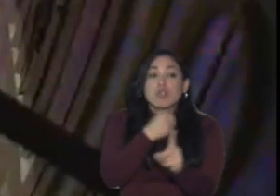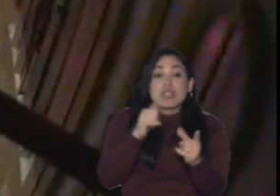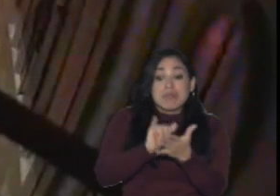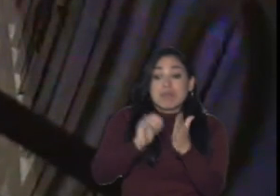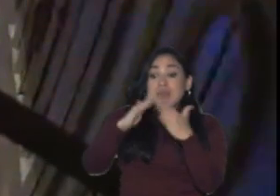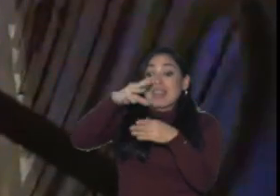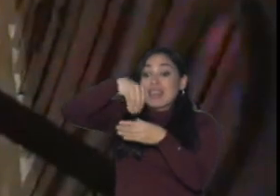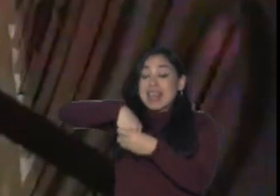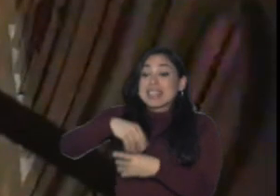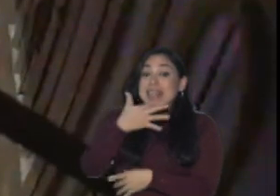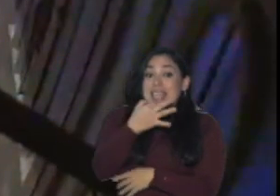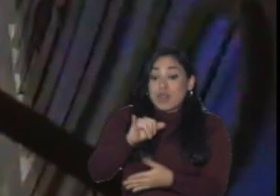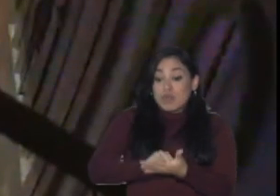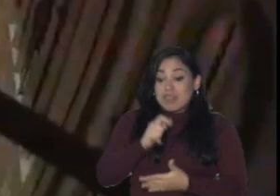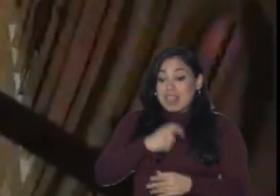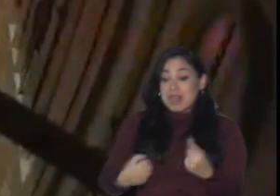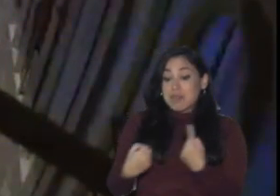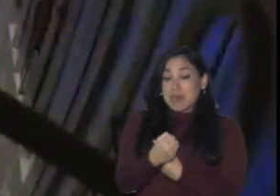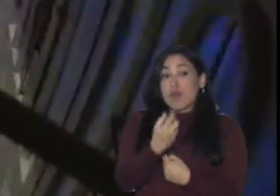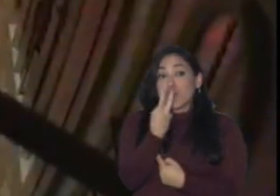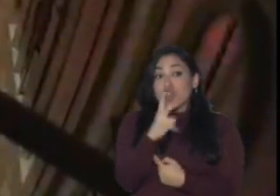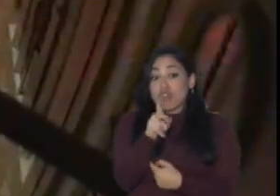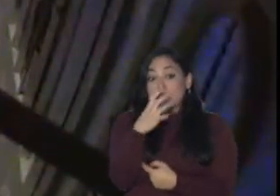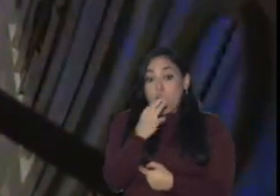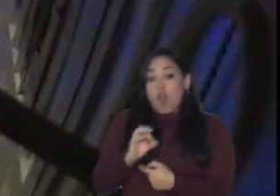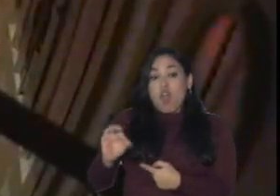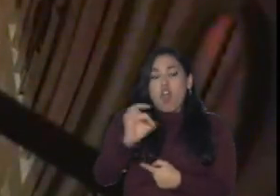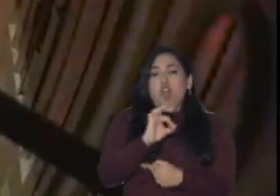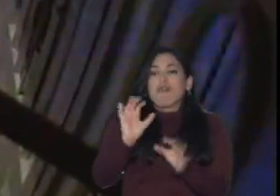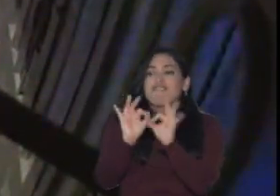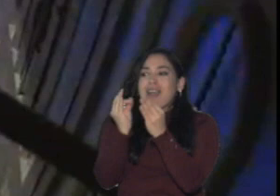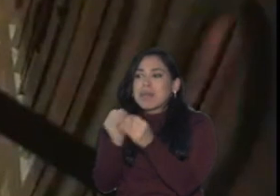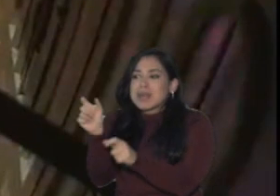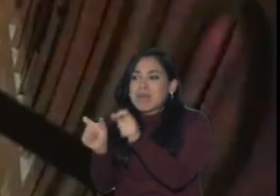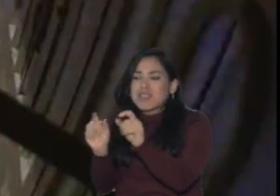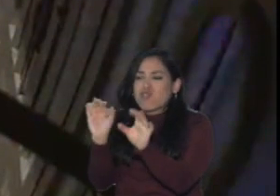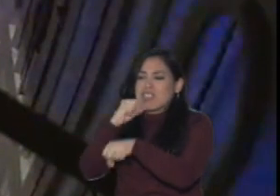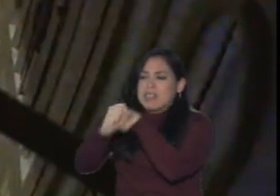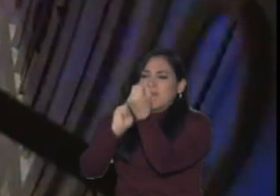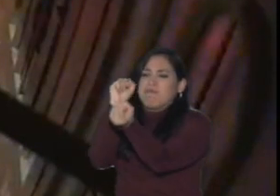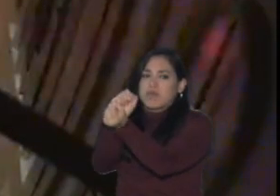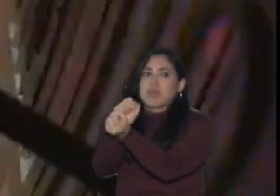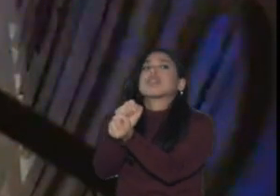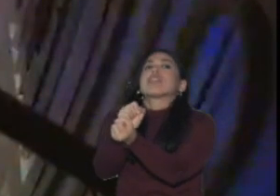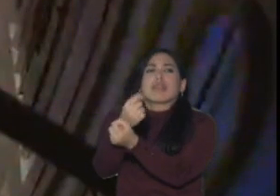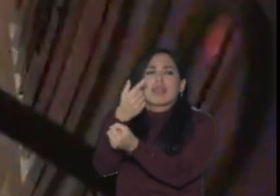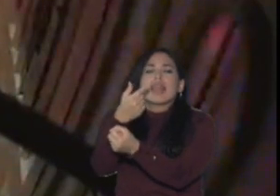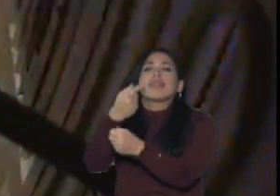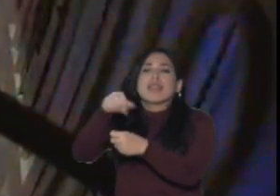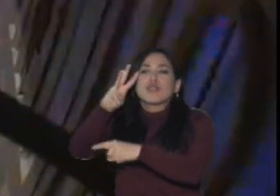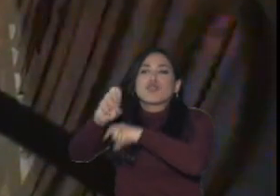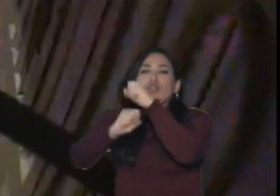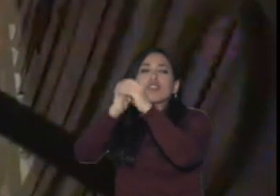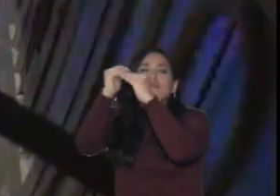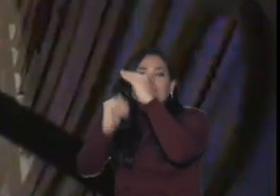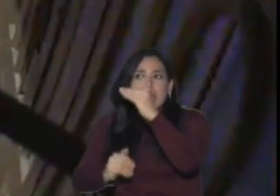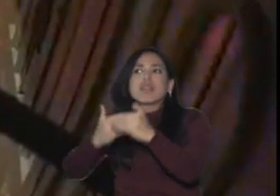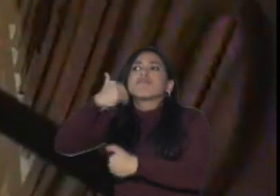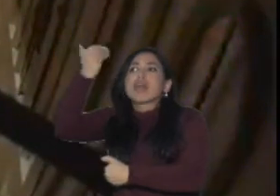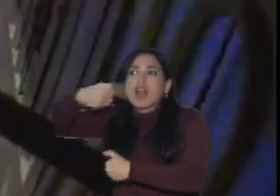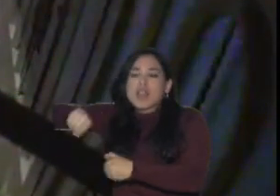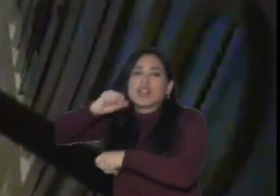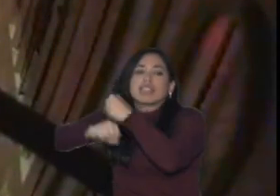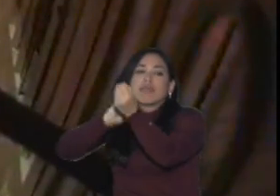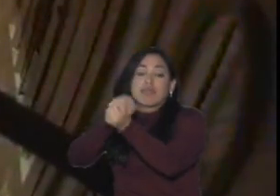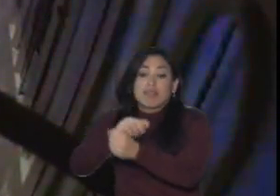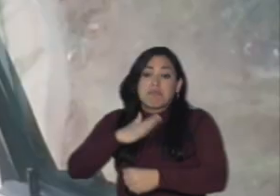de la vivienda, según denuncia la víctima, los 12 sujetos amordazaron a sus familiares, entre estos varios menores de edad y adultos mayores.